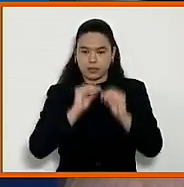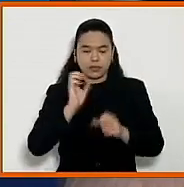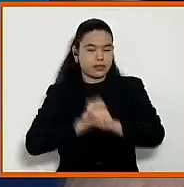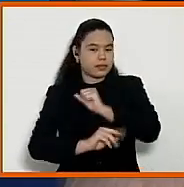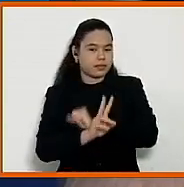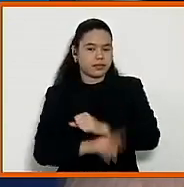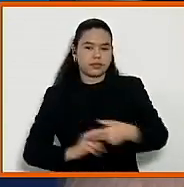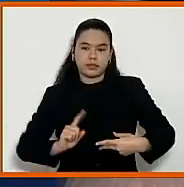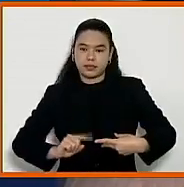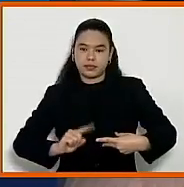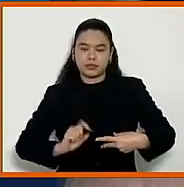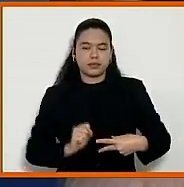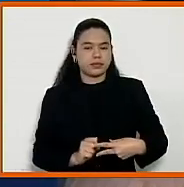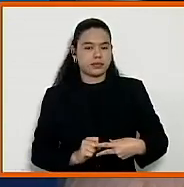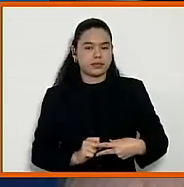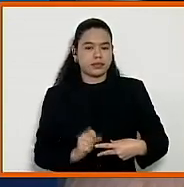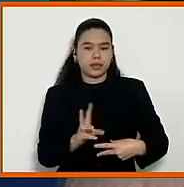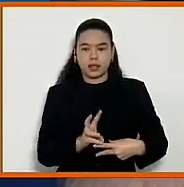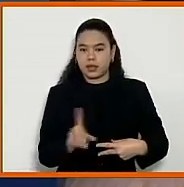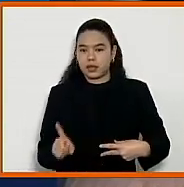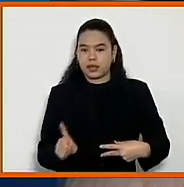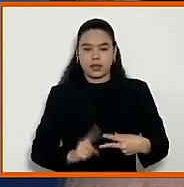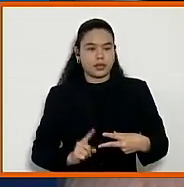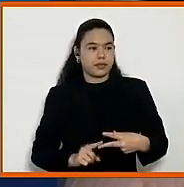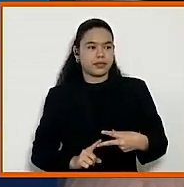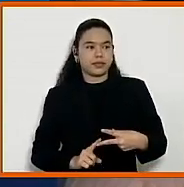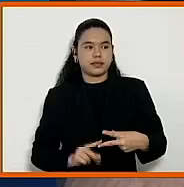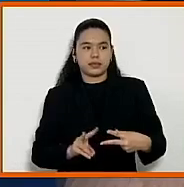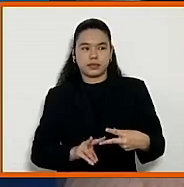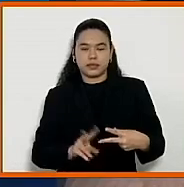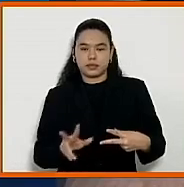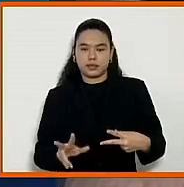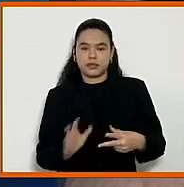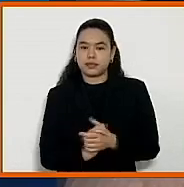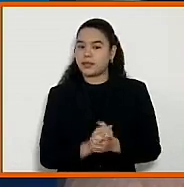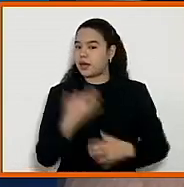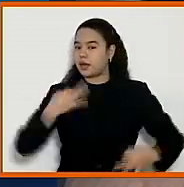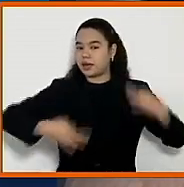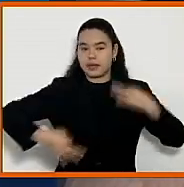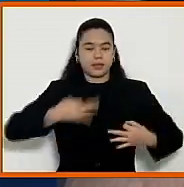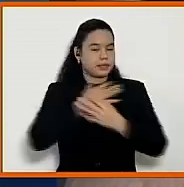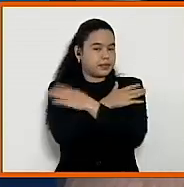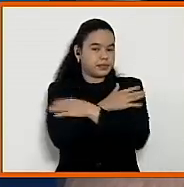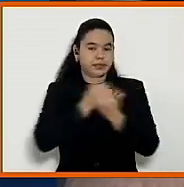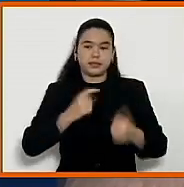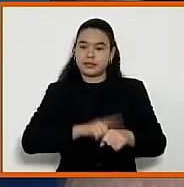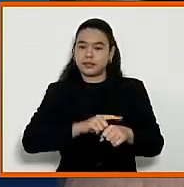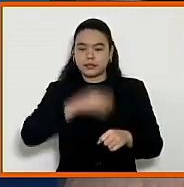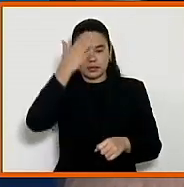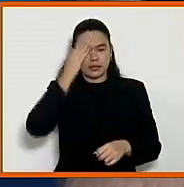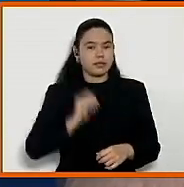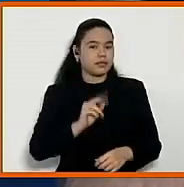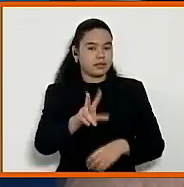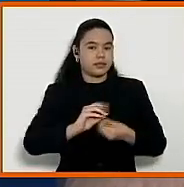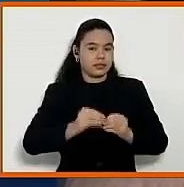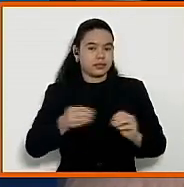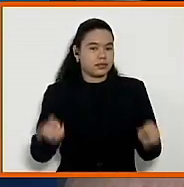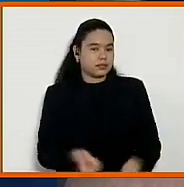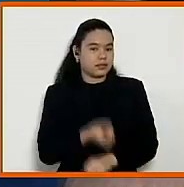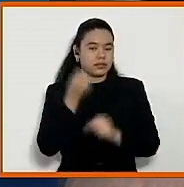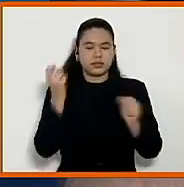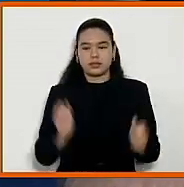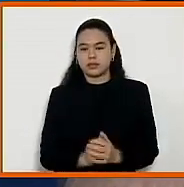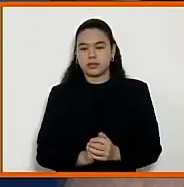son. Posición 1, 61. Posición 2, 23. Muchas felicidades. Llegó el momento de conocer tus tres afortunados